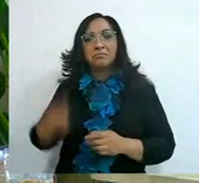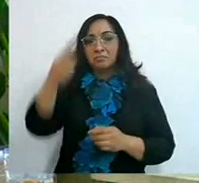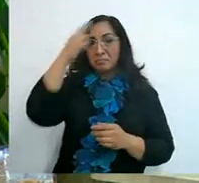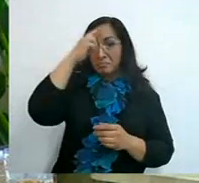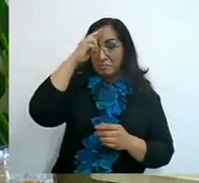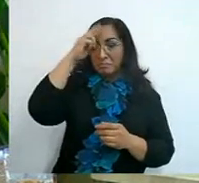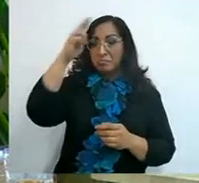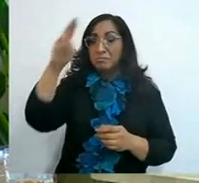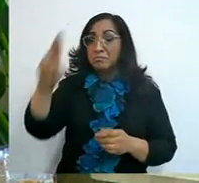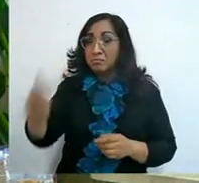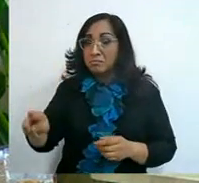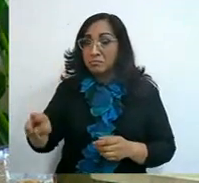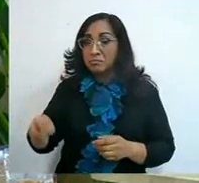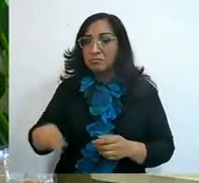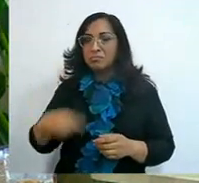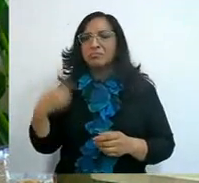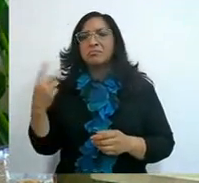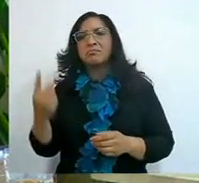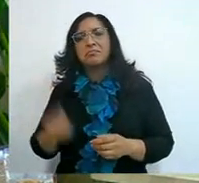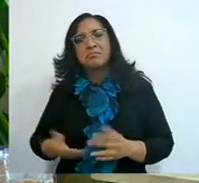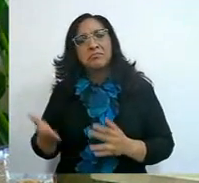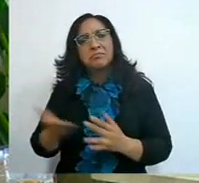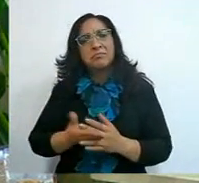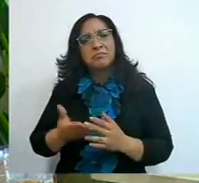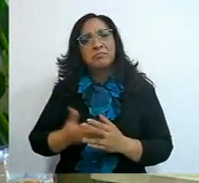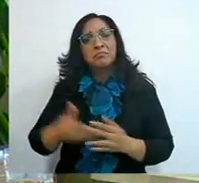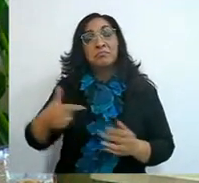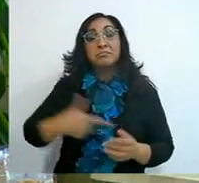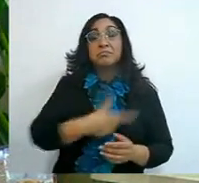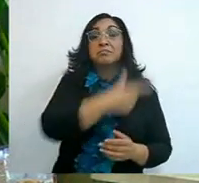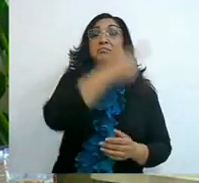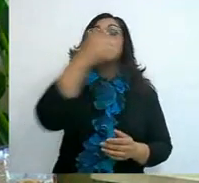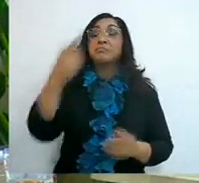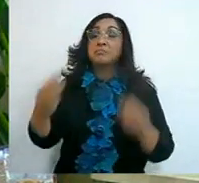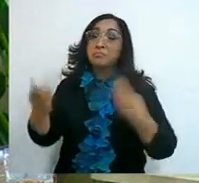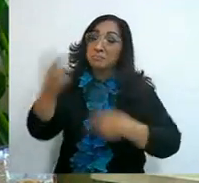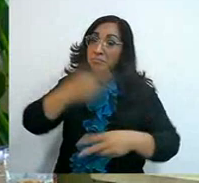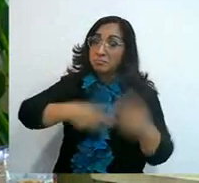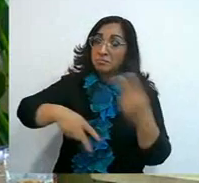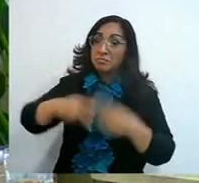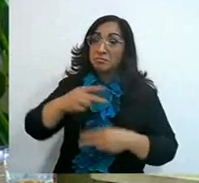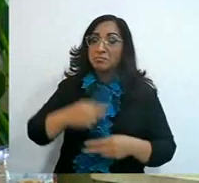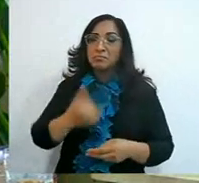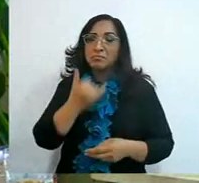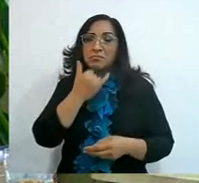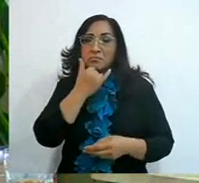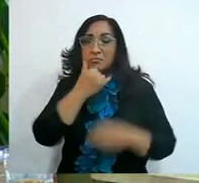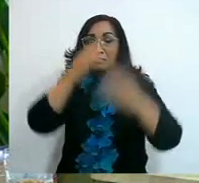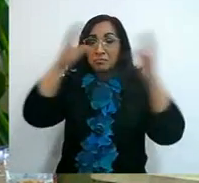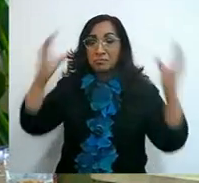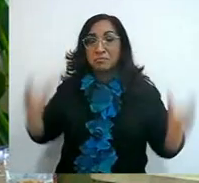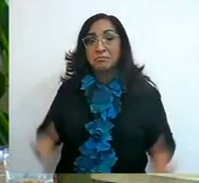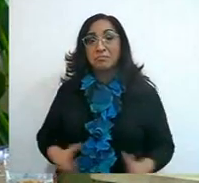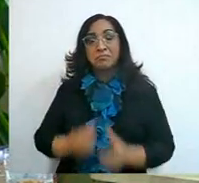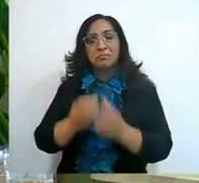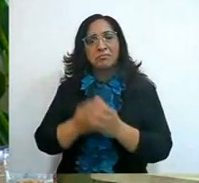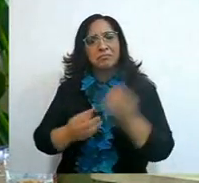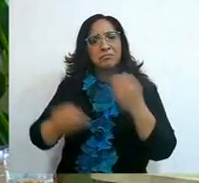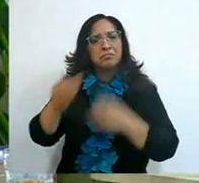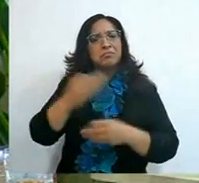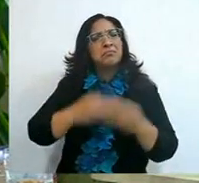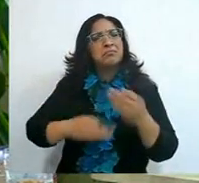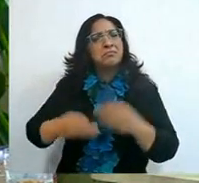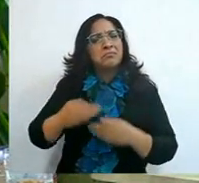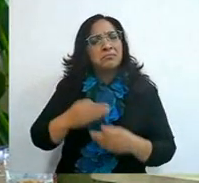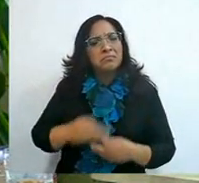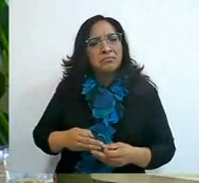por medio de la gracia que viene el perdón y la salvación de aquellas cosas que tal